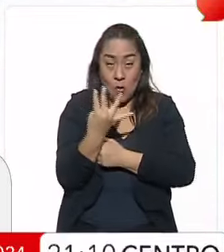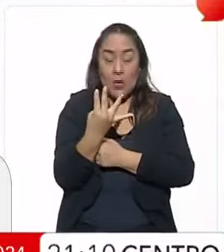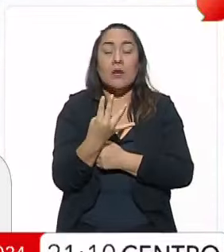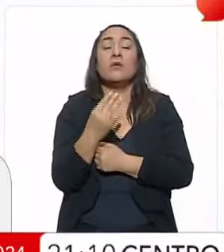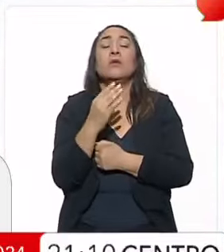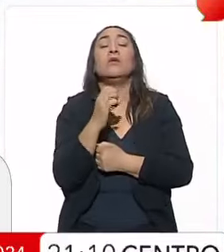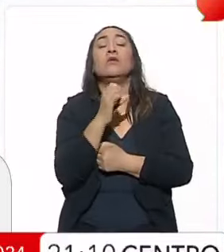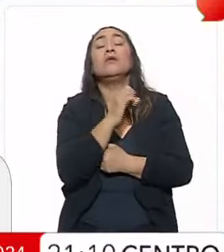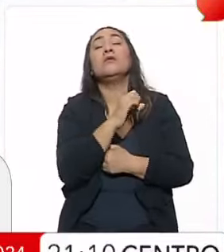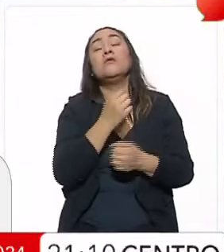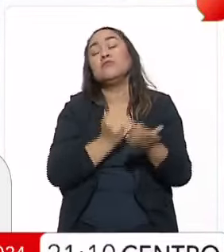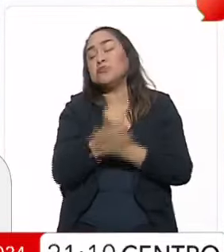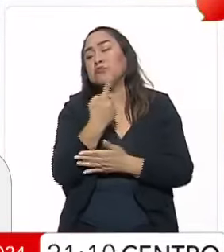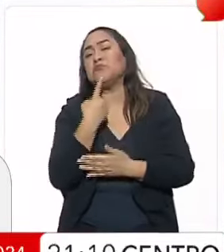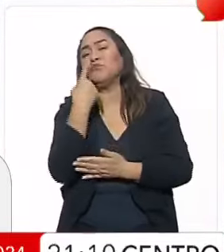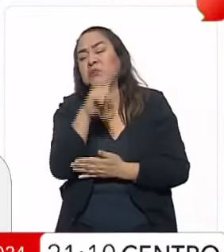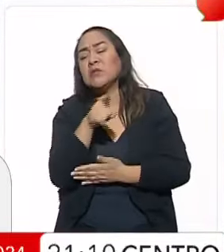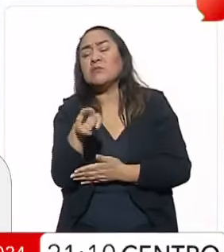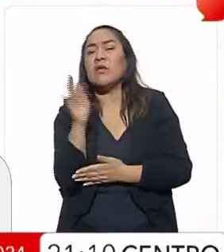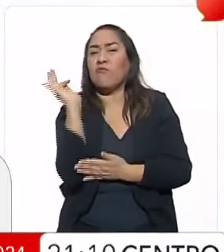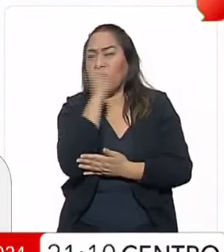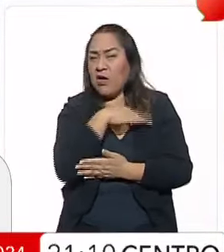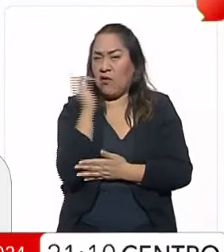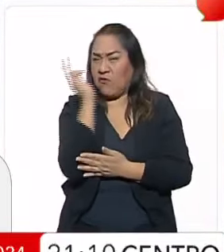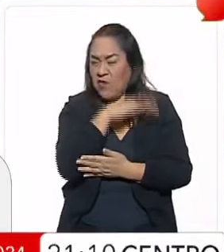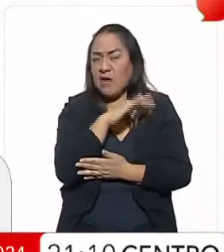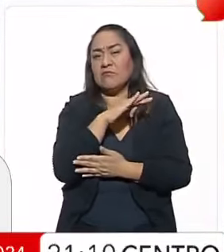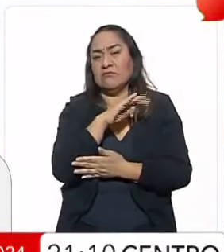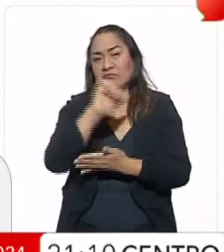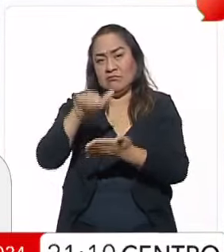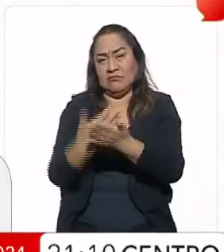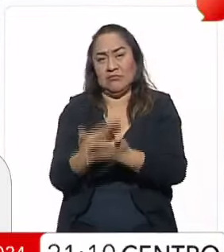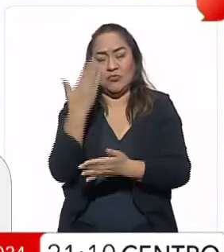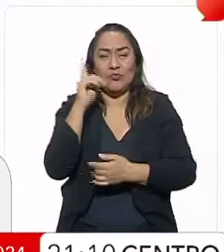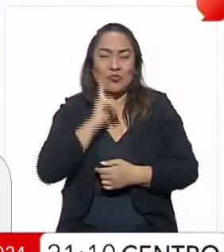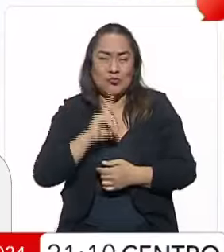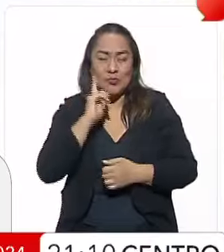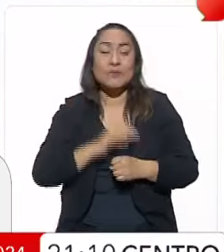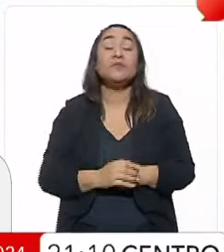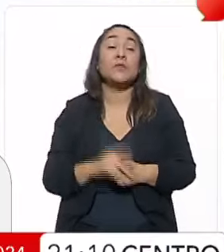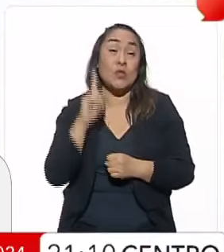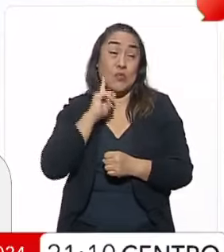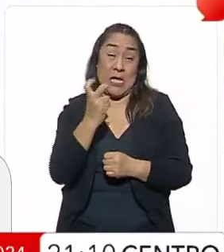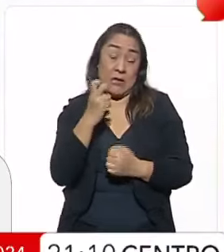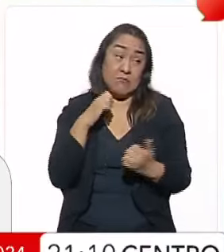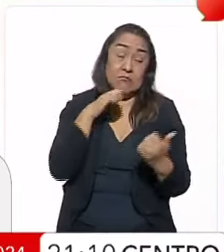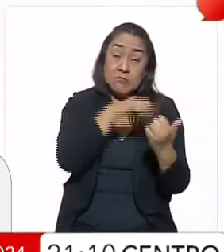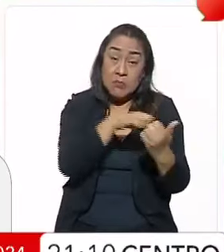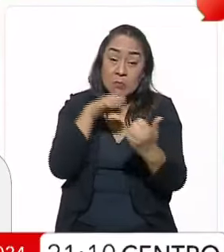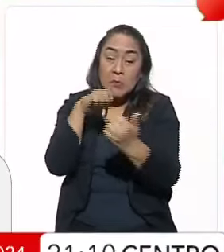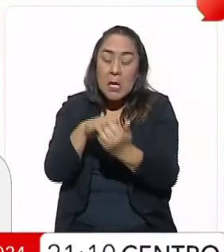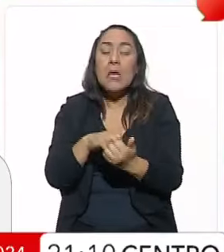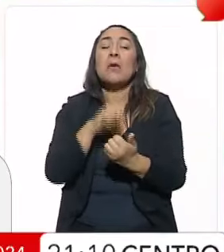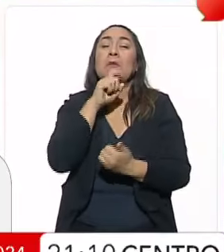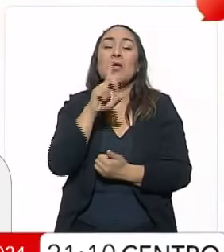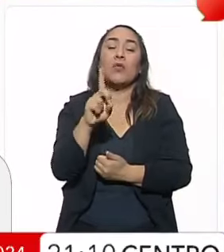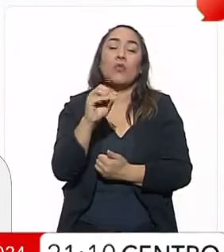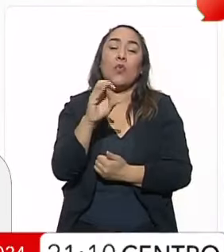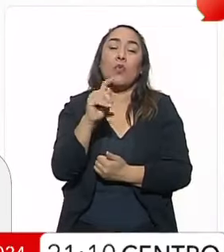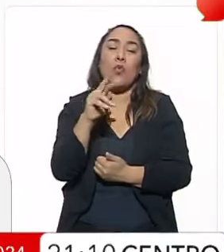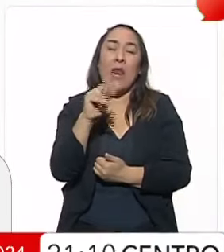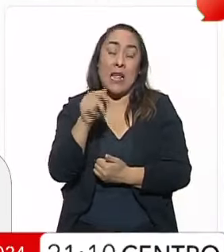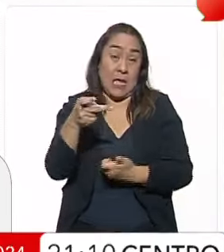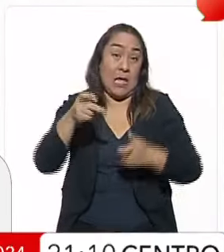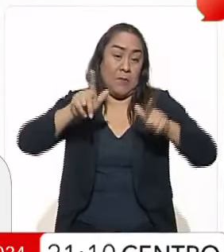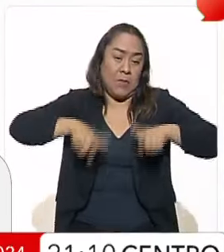SEP presentó una denuncia por usurpación de profesión contra Marilyn Cot. El fraude de Marilyn Cot también impactó en Doctoralia, una